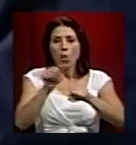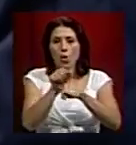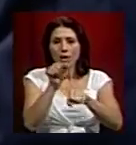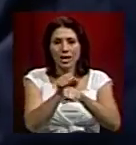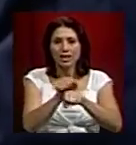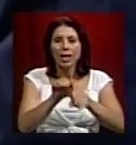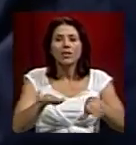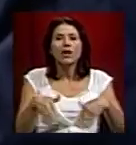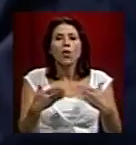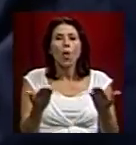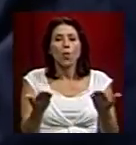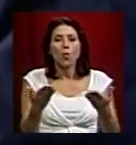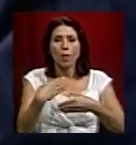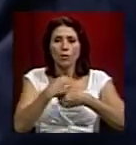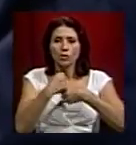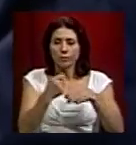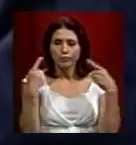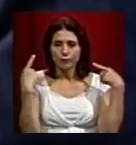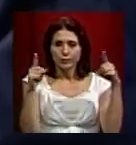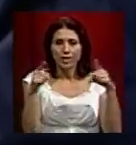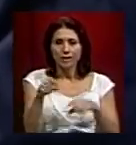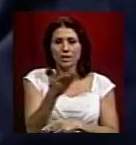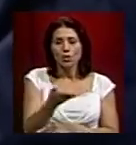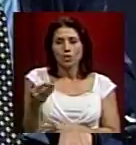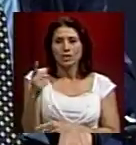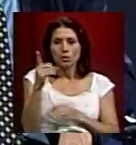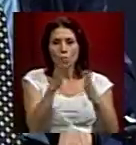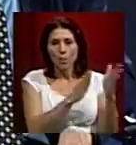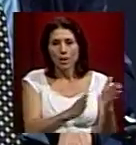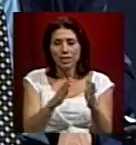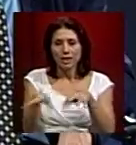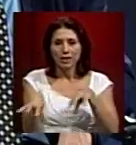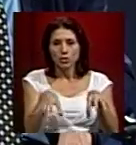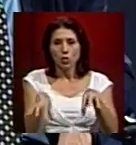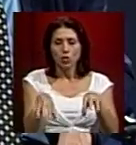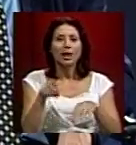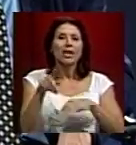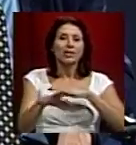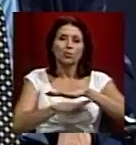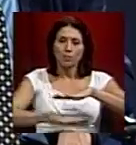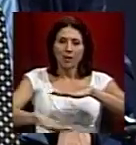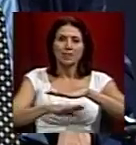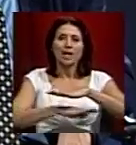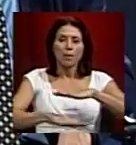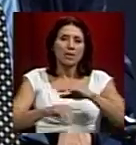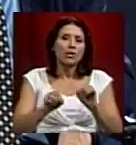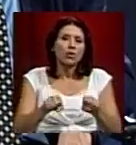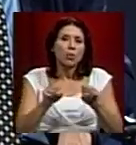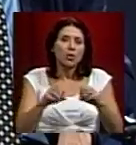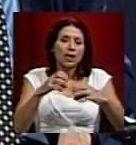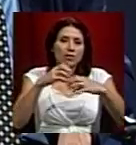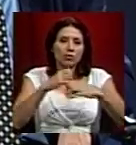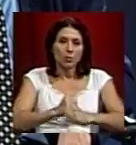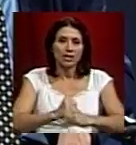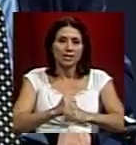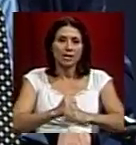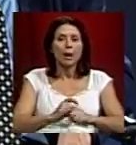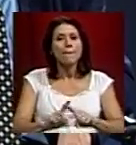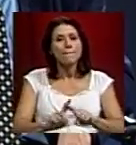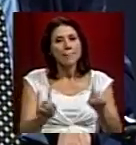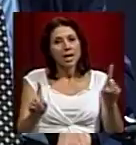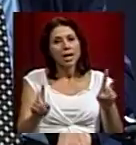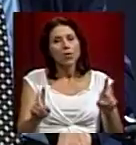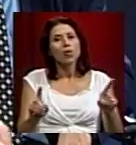concreta de cómo vamos a ejecutar esas cosas y un plan de acción. Eso es básicamente lo que podría resumirse, digamos, pero